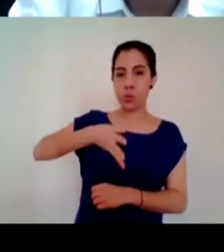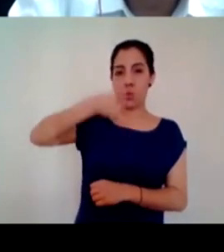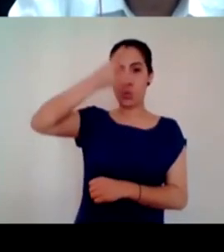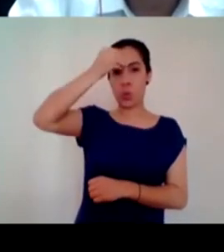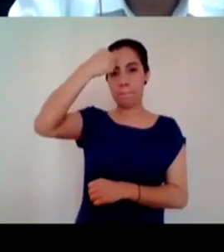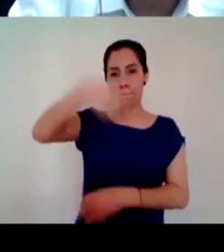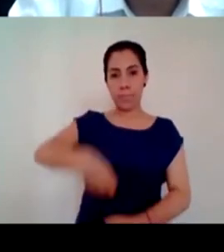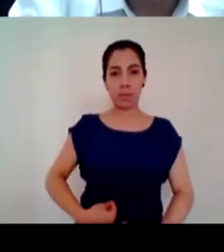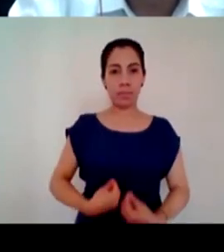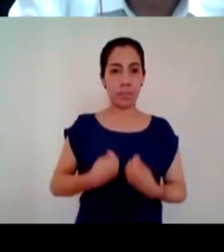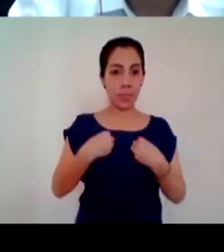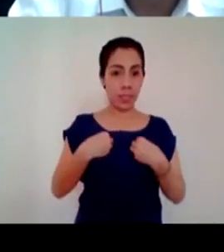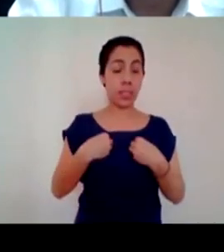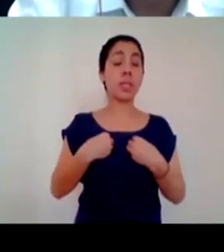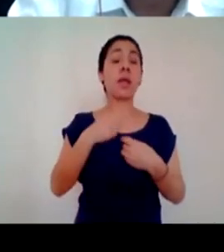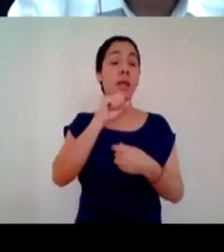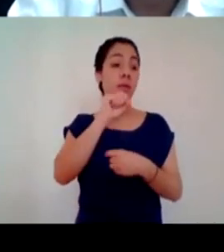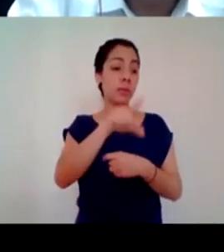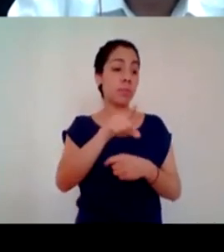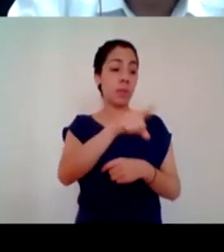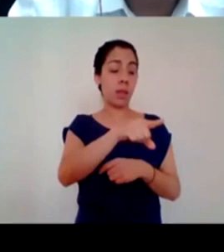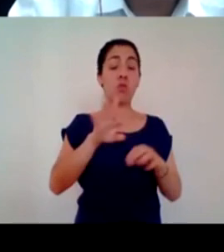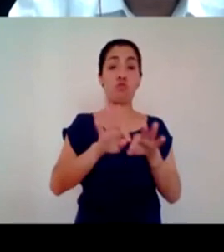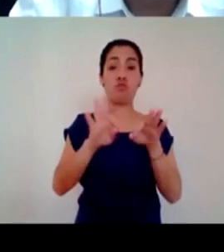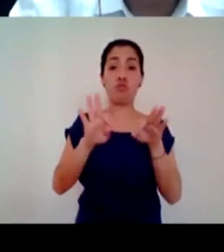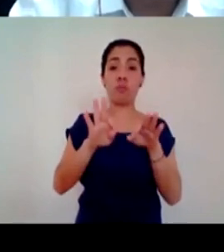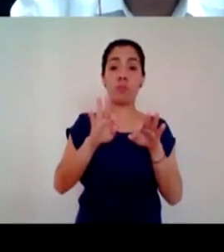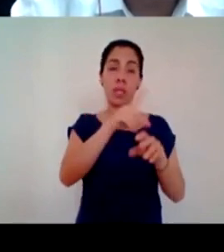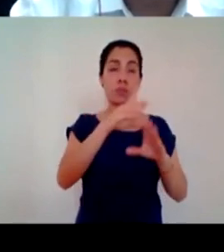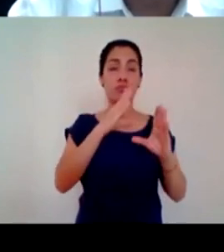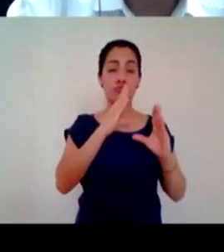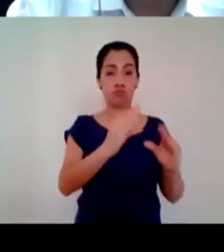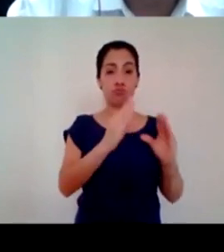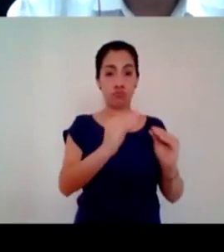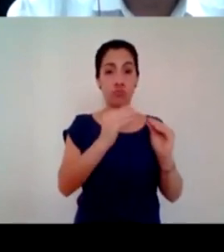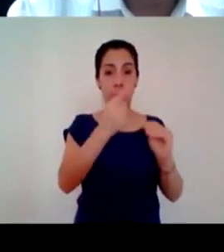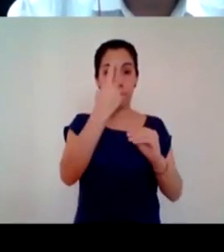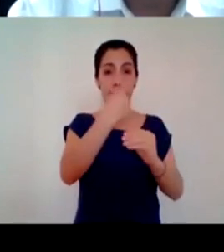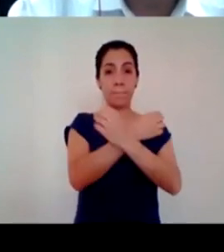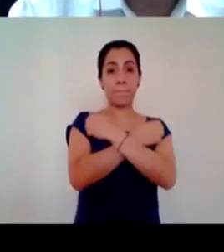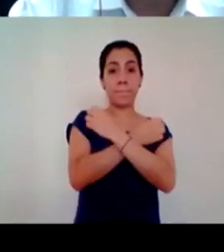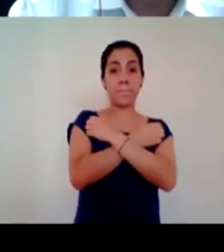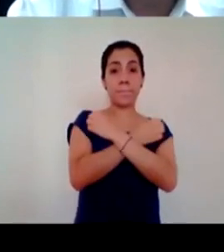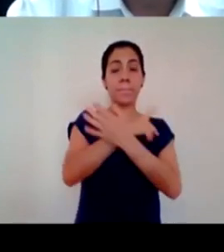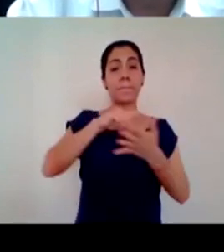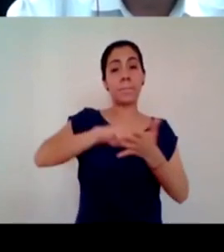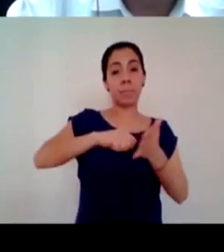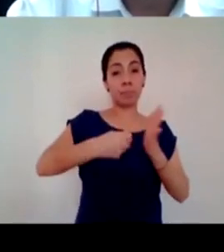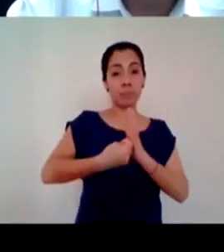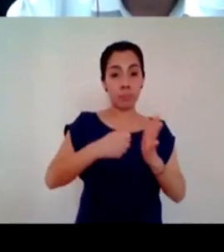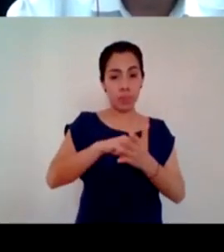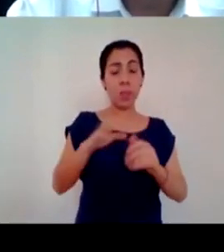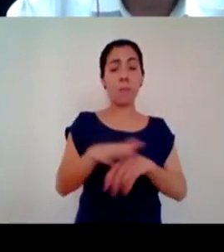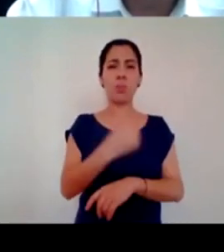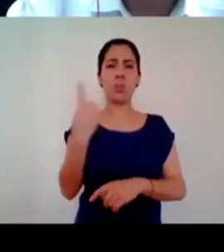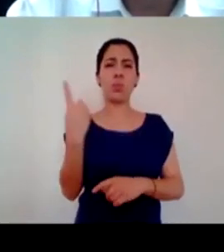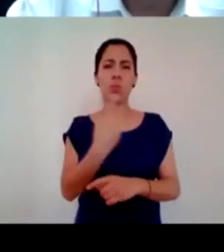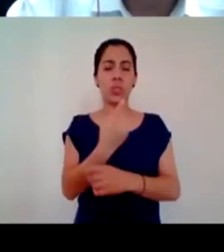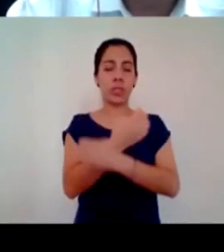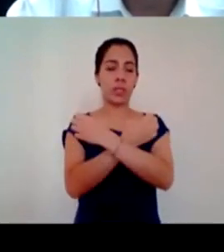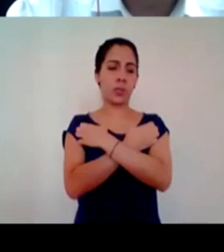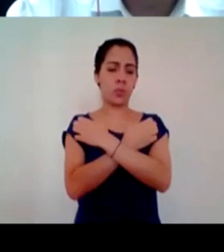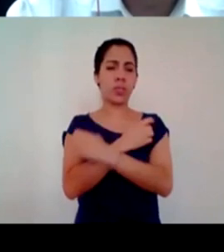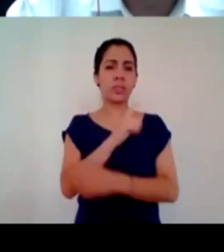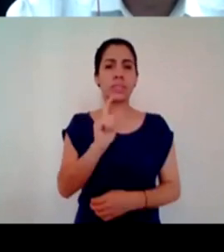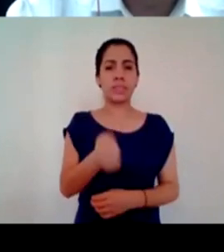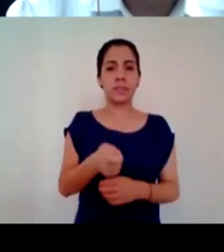Y ciertamente en la formación técnica, porque, bueno, idealmente la educación es como, pues sí, como un poco